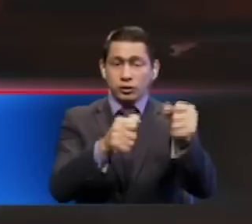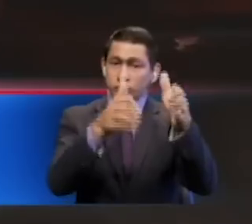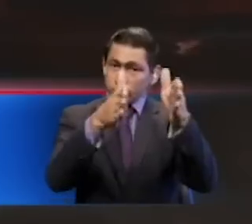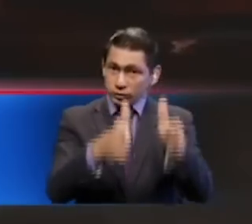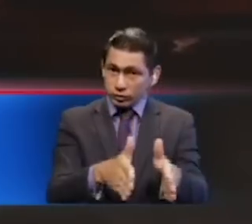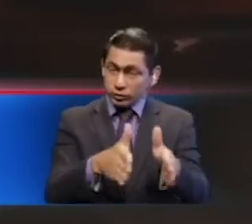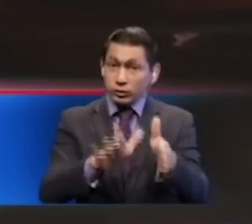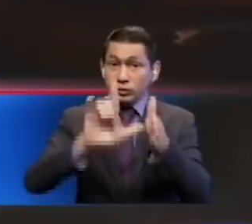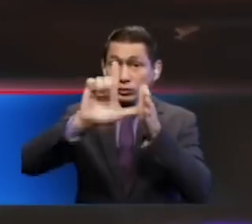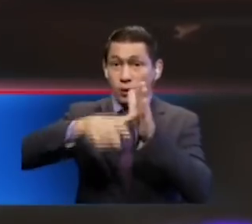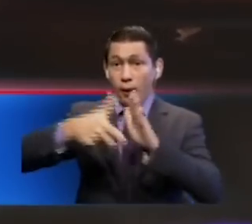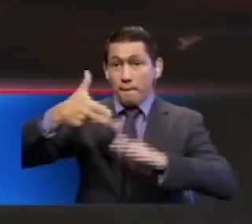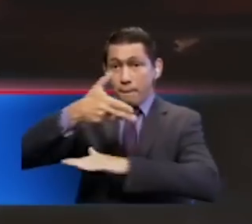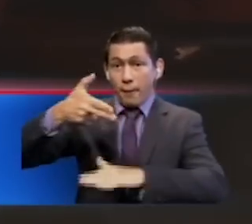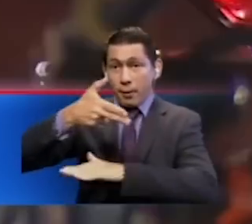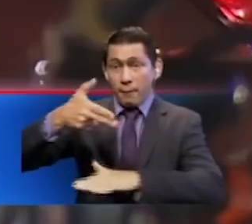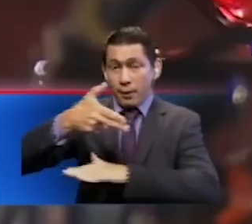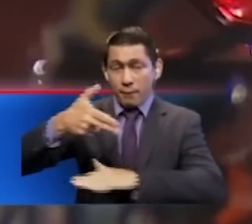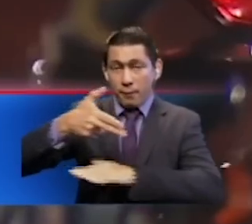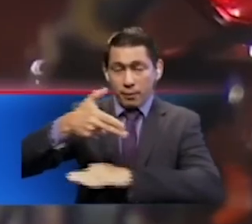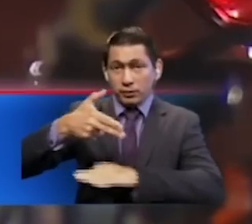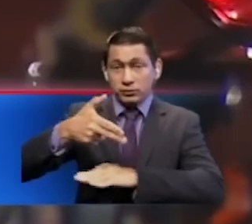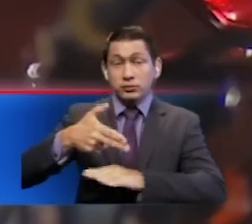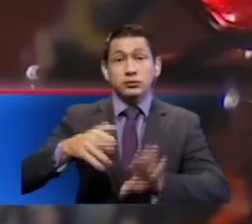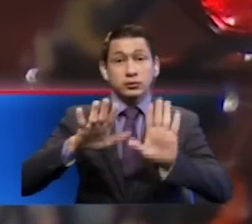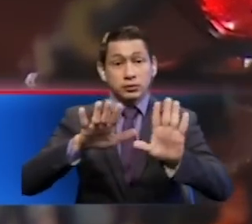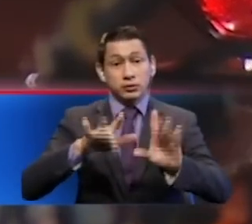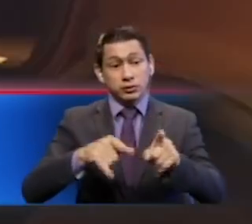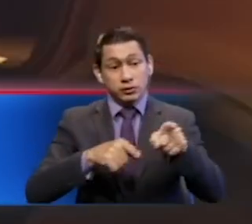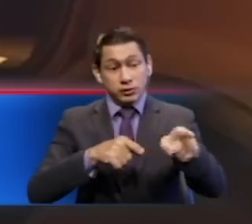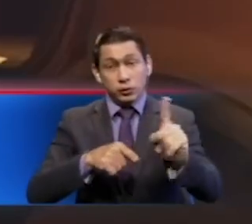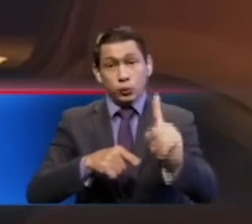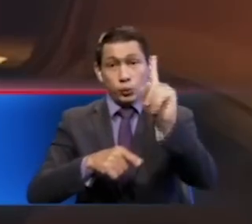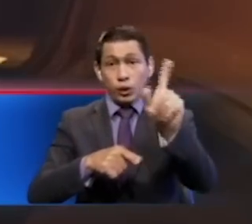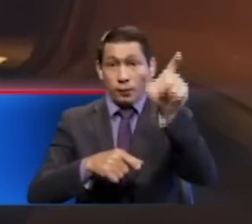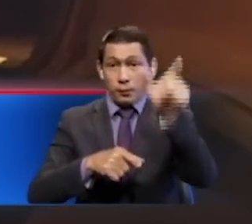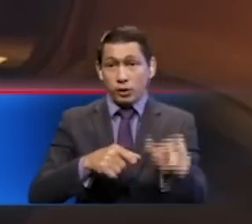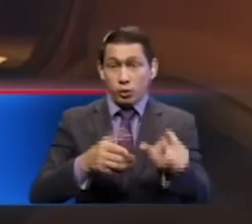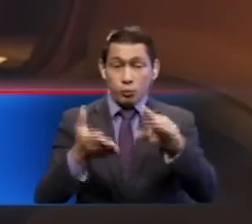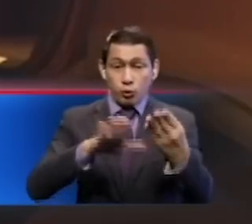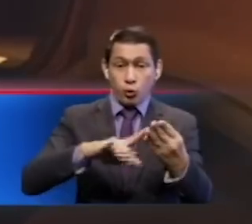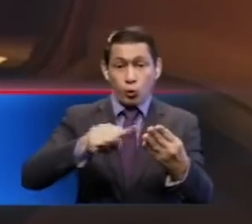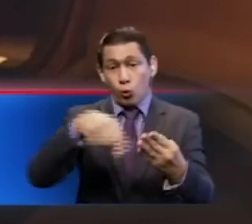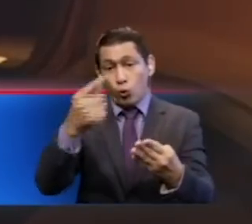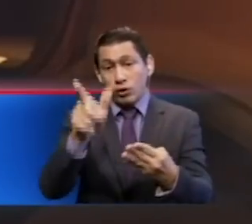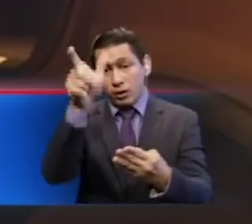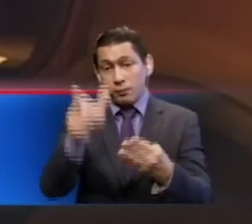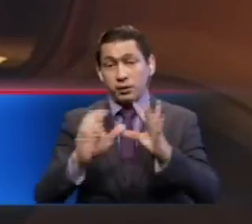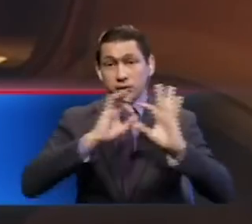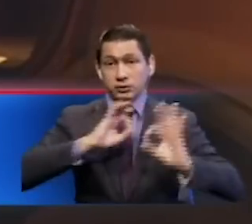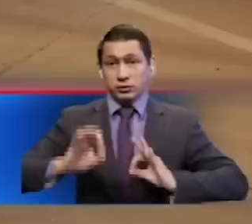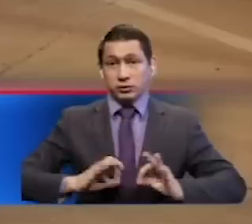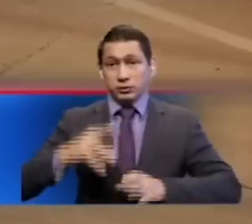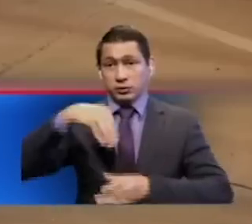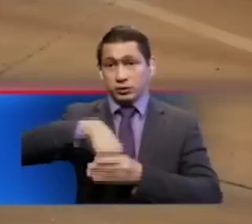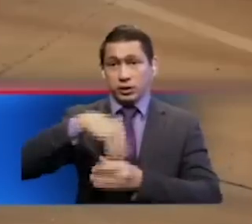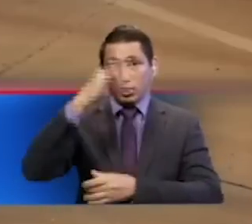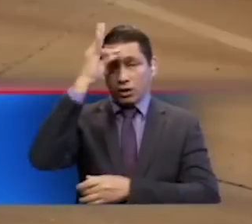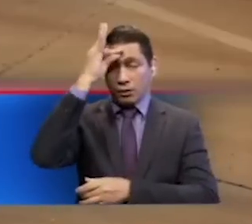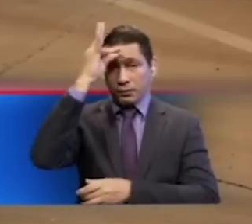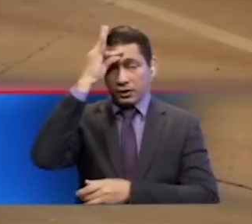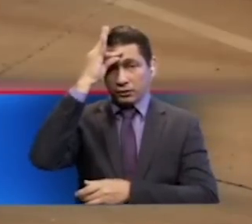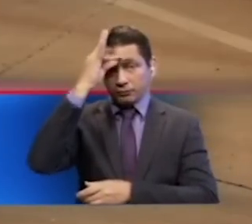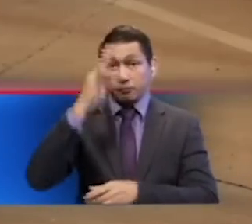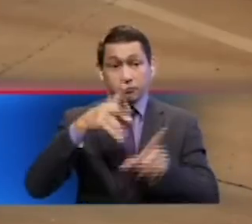las ráfagas de disparos, uno de los ocupantes del carro de lujo murió. El otro fue llevado herido a un hospital.